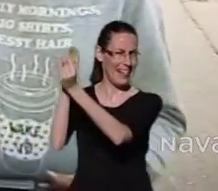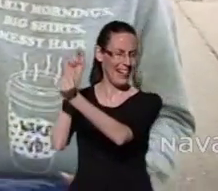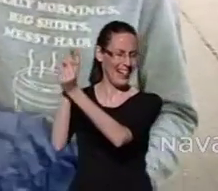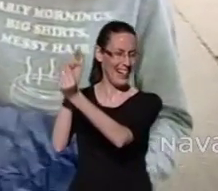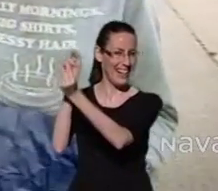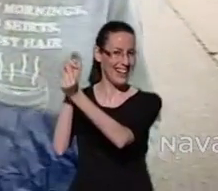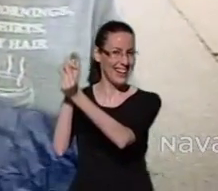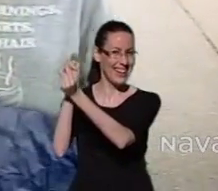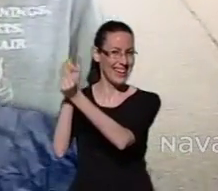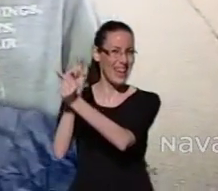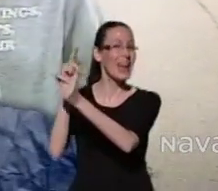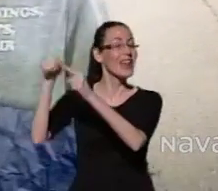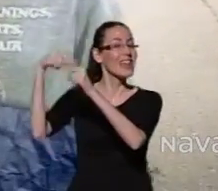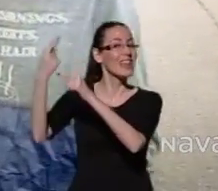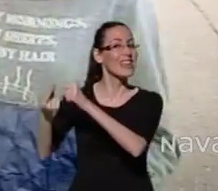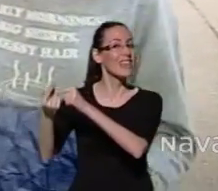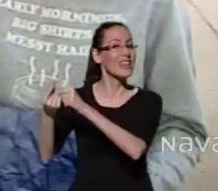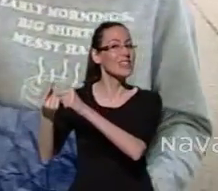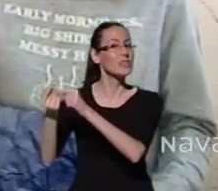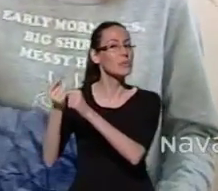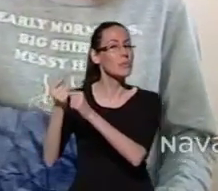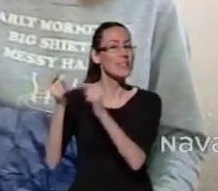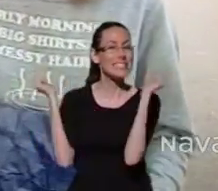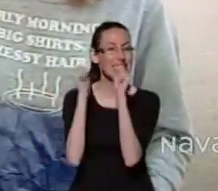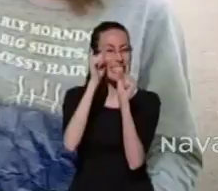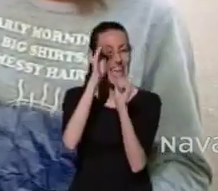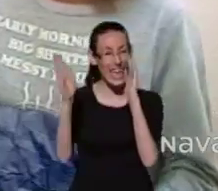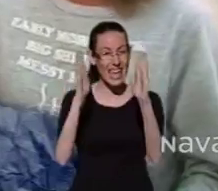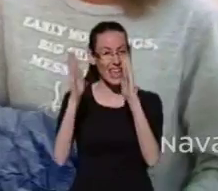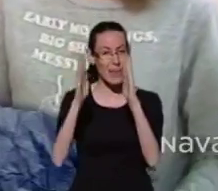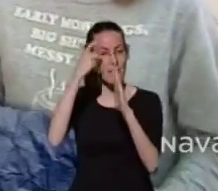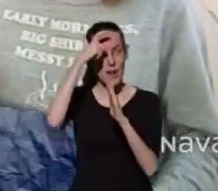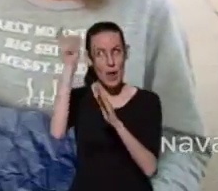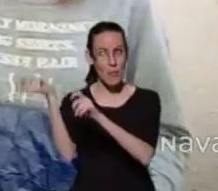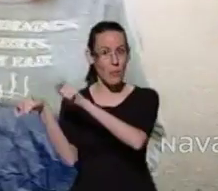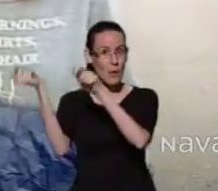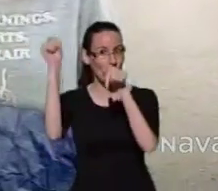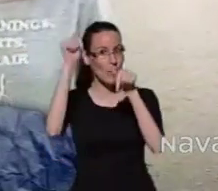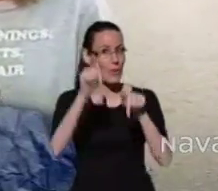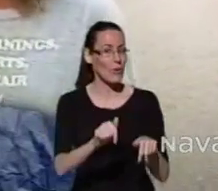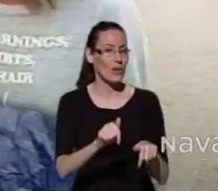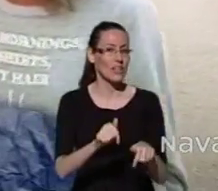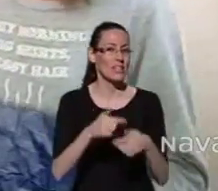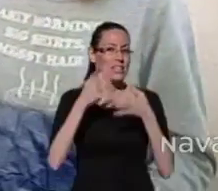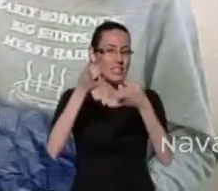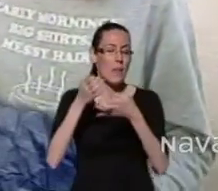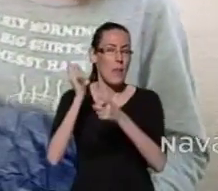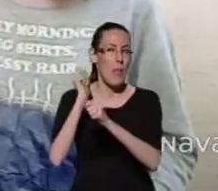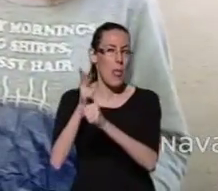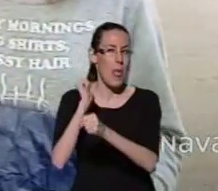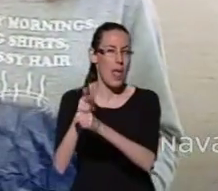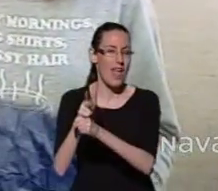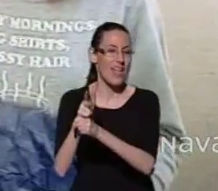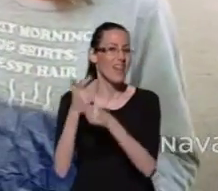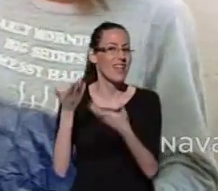ellos. Allí se picaban y después, cuando venían en invierno para el pueblo, pues hacían desafíos y entonces en el pueblo en invierno